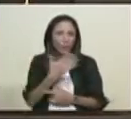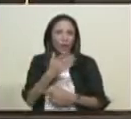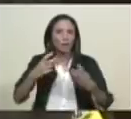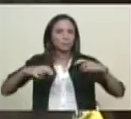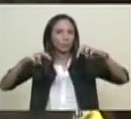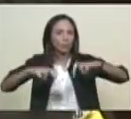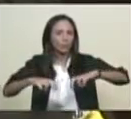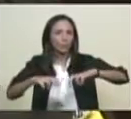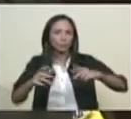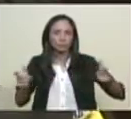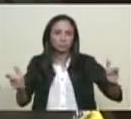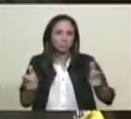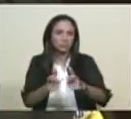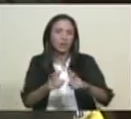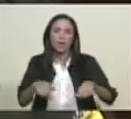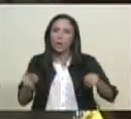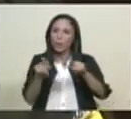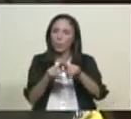iniciando también.